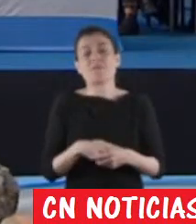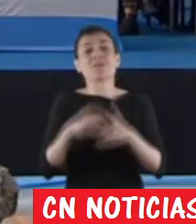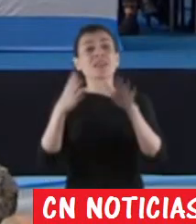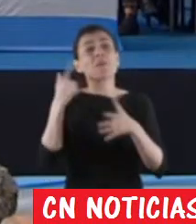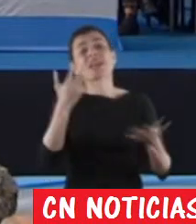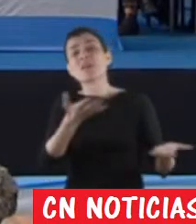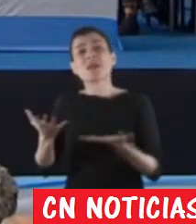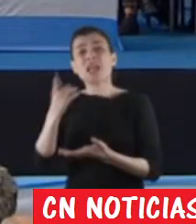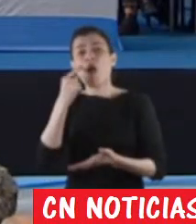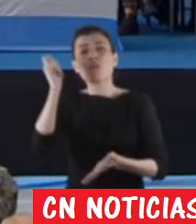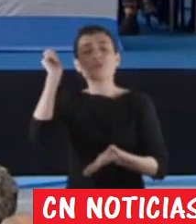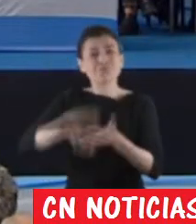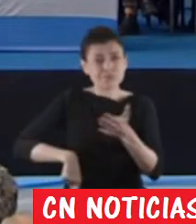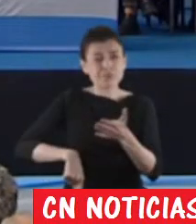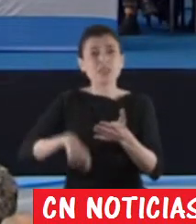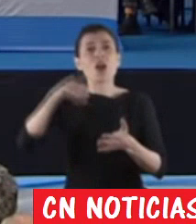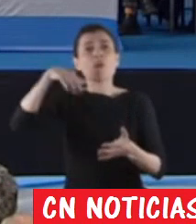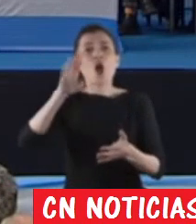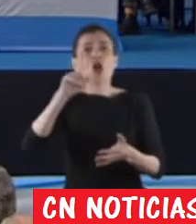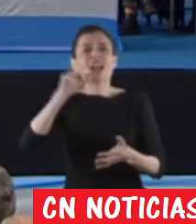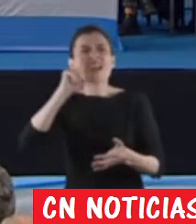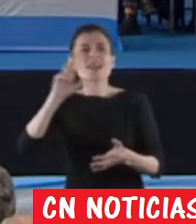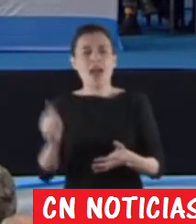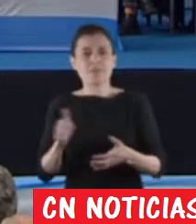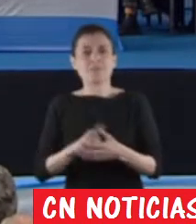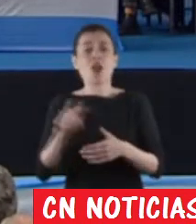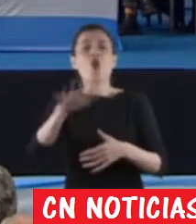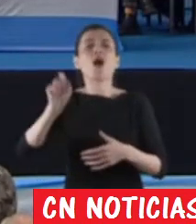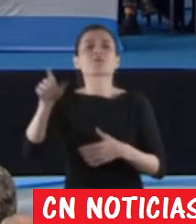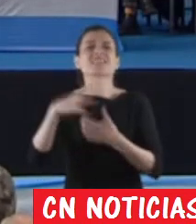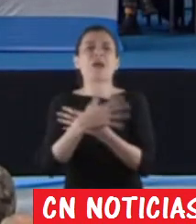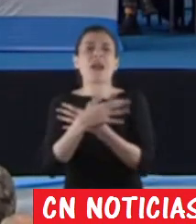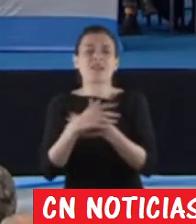intendente municipal de San Martín, Fernando Moreira.